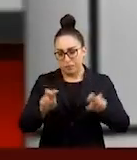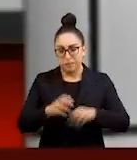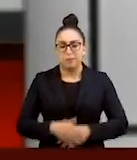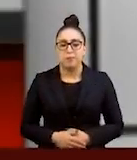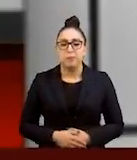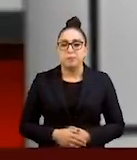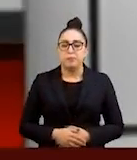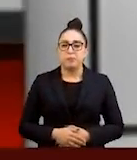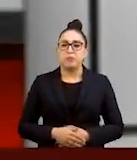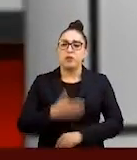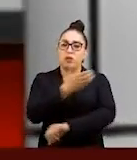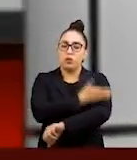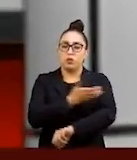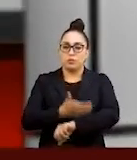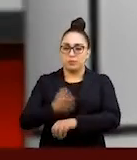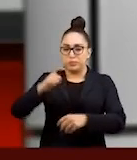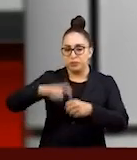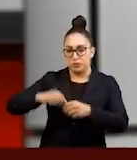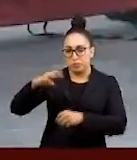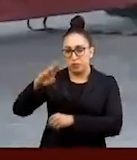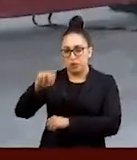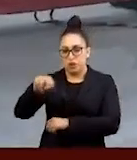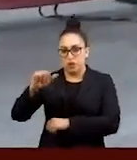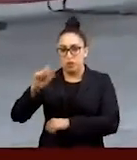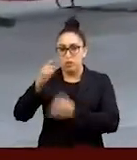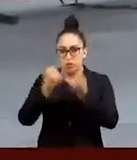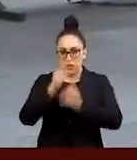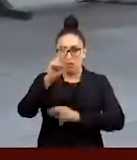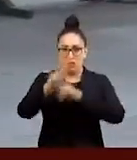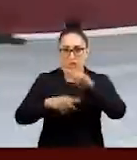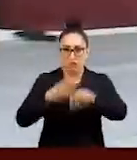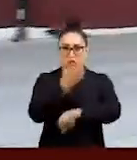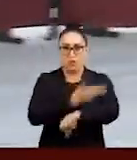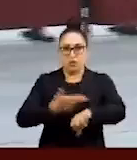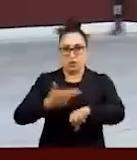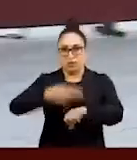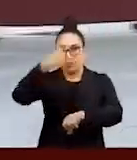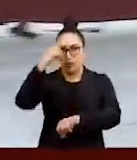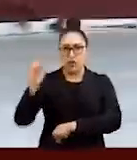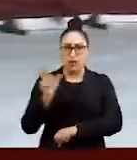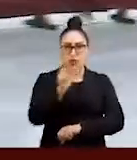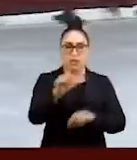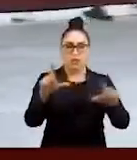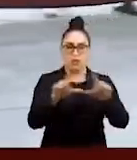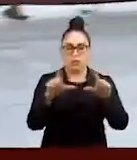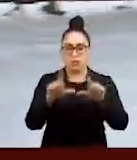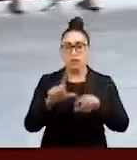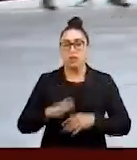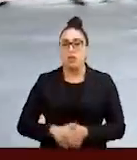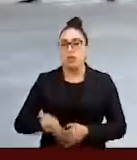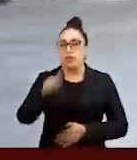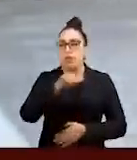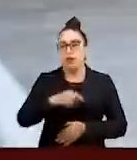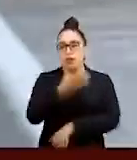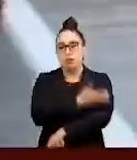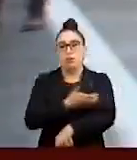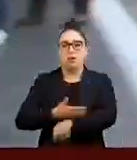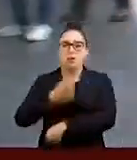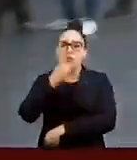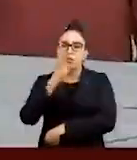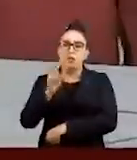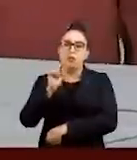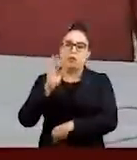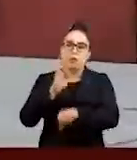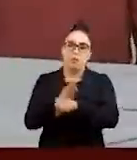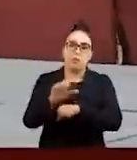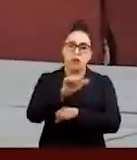Integrantes del grupo parlamentario de Morena también acudieron a realizar su trámite de credencialización, quienes aseguraron que impulsarán la agenda de la nueva presidenta